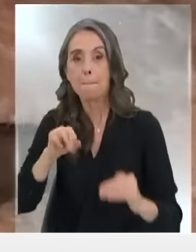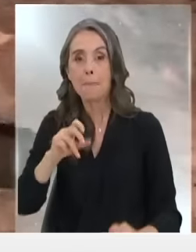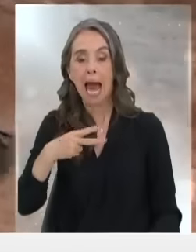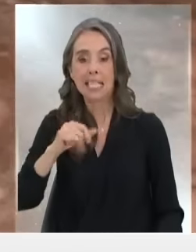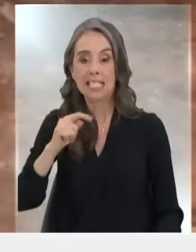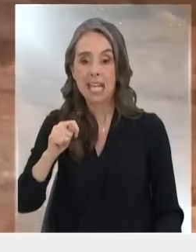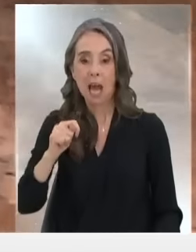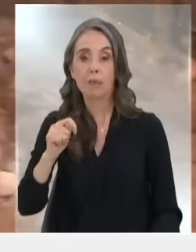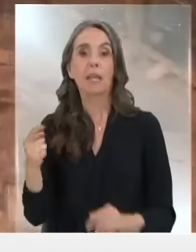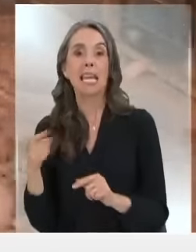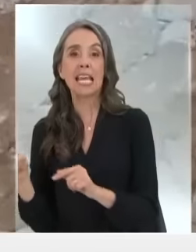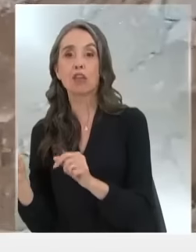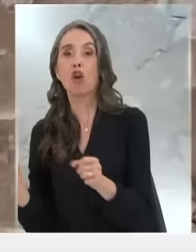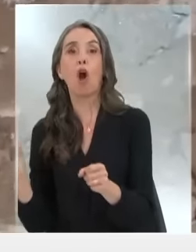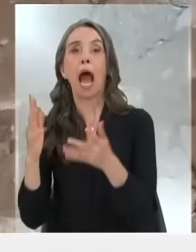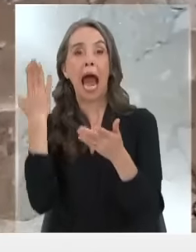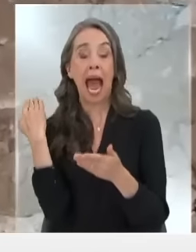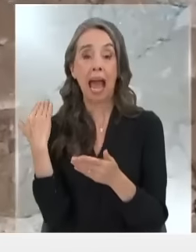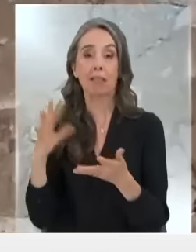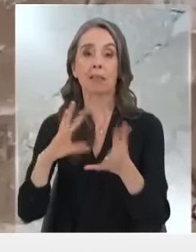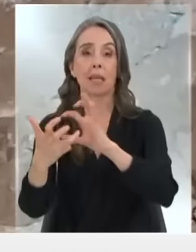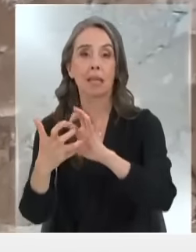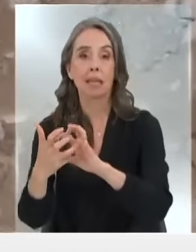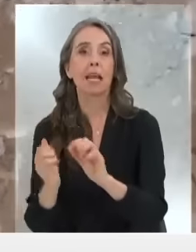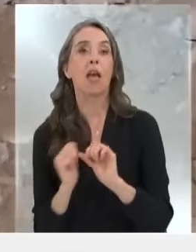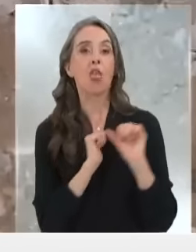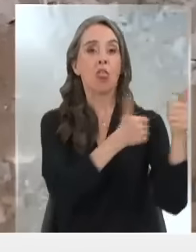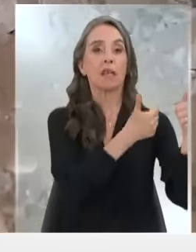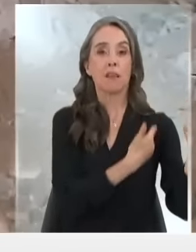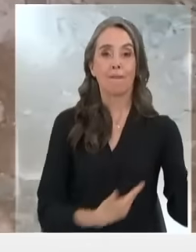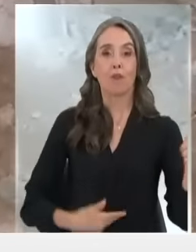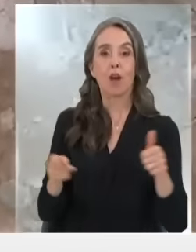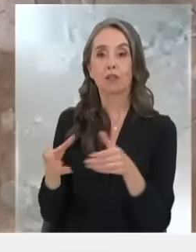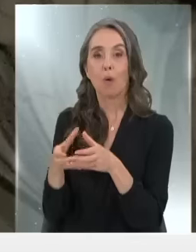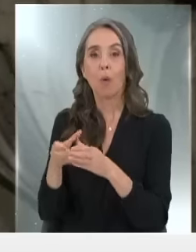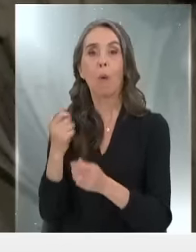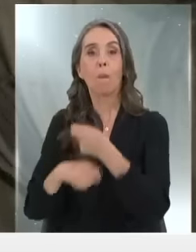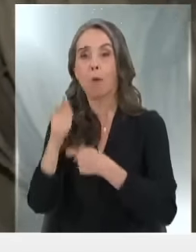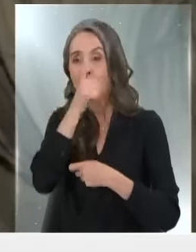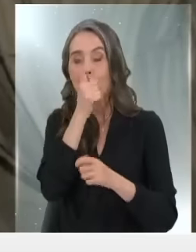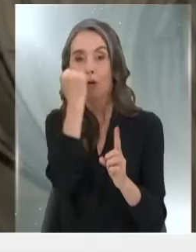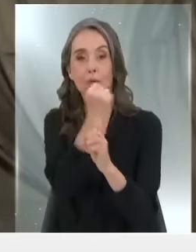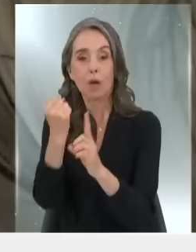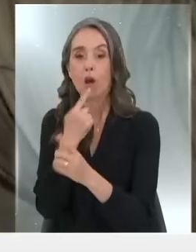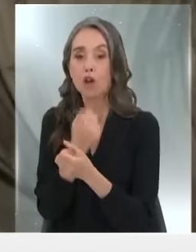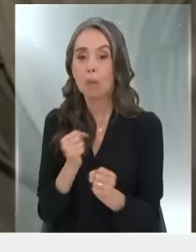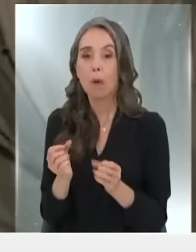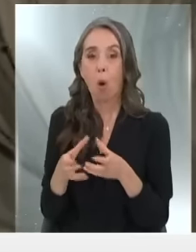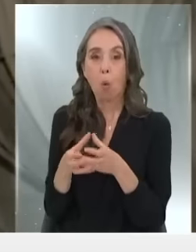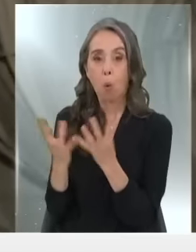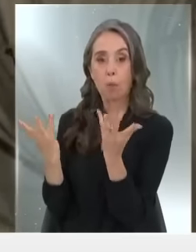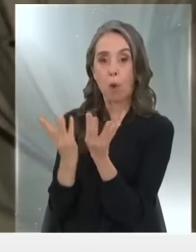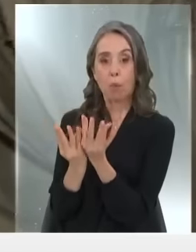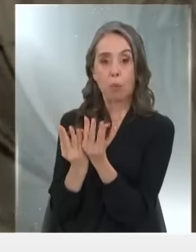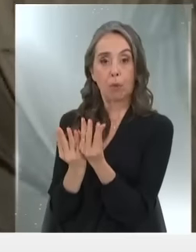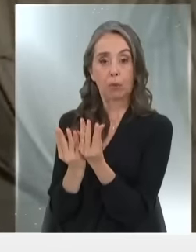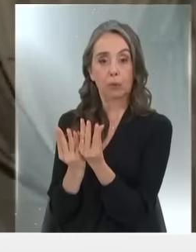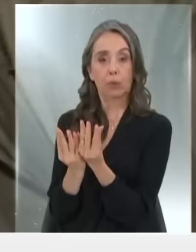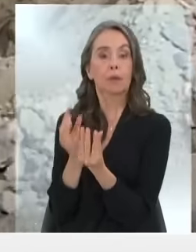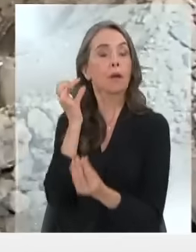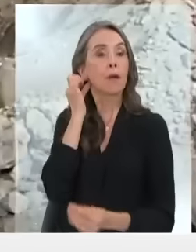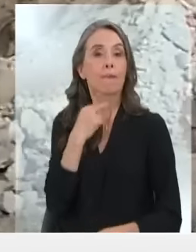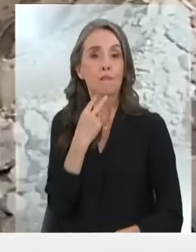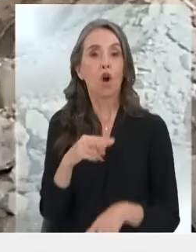jugada desafiante al gobierno por parte de la agrupación criminal. No puede ser que grupos pequeños se tomen